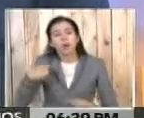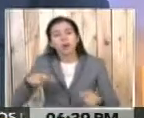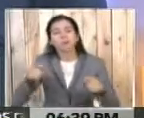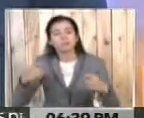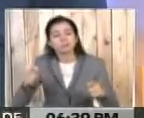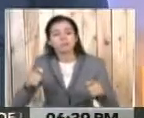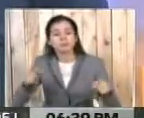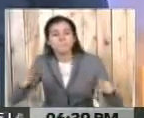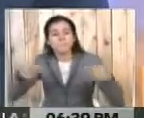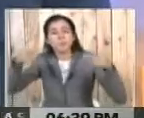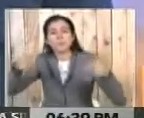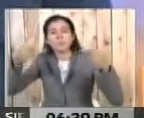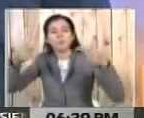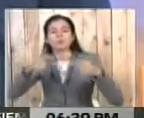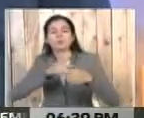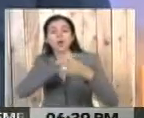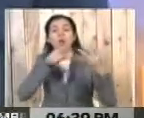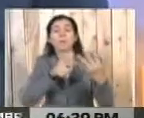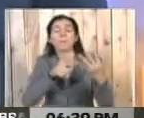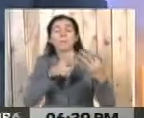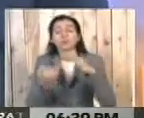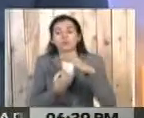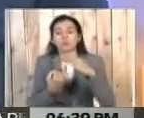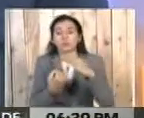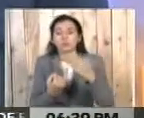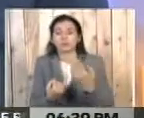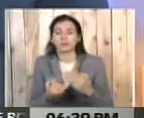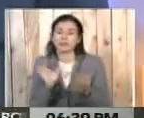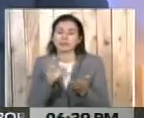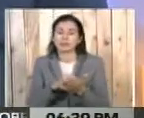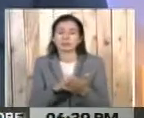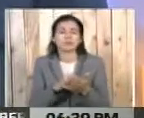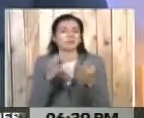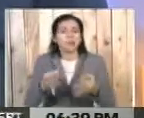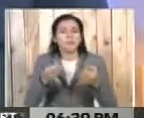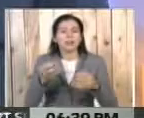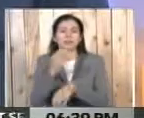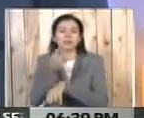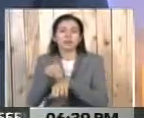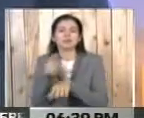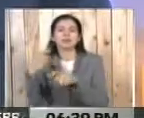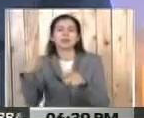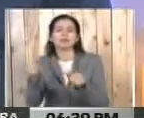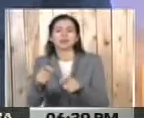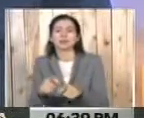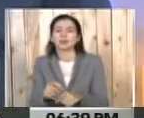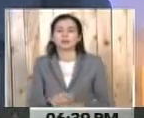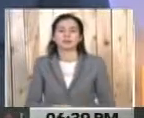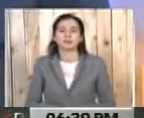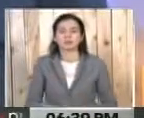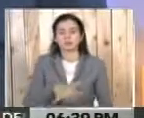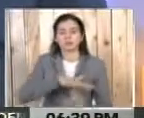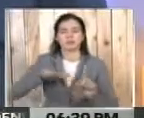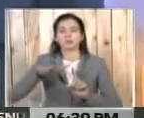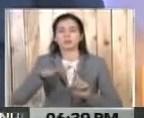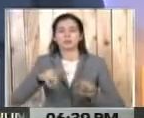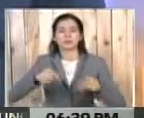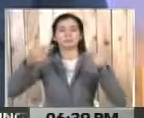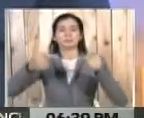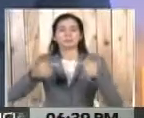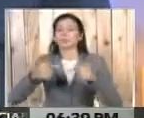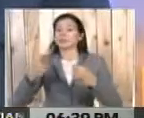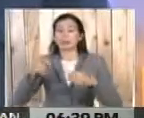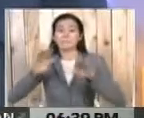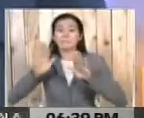los poderes, porque este es un poder que está enfrentado a todos los demás y que lo que quiere es crear permanentemente en este país un enfrentamiento que paralice al